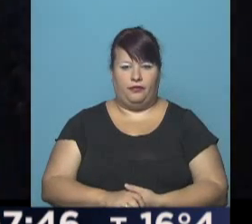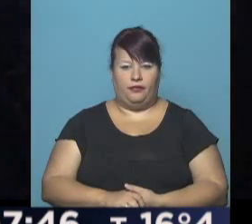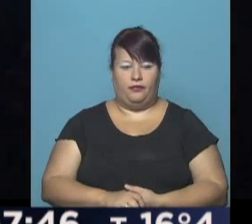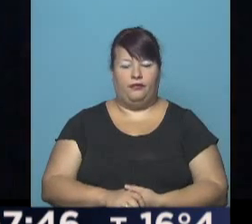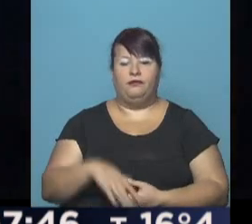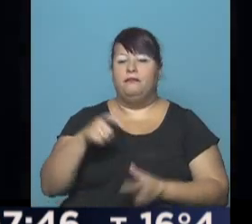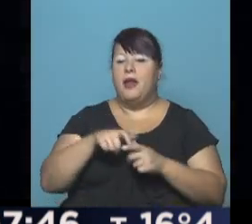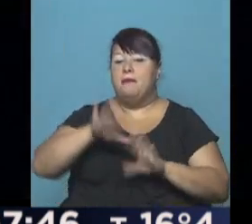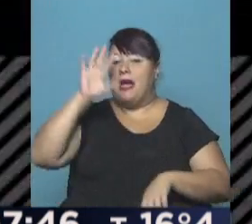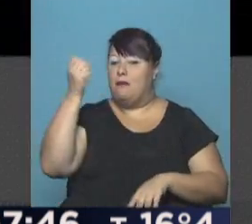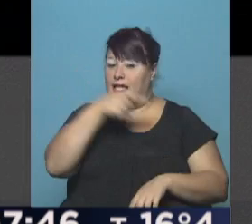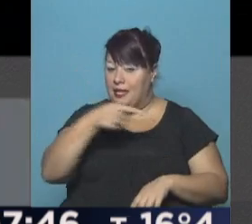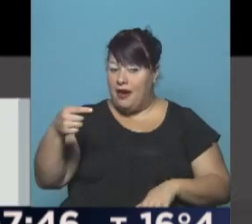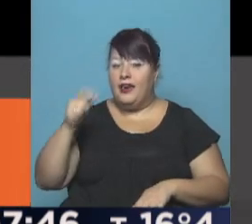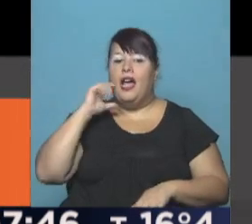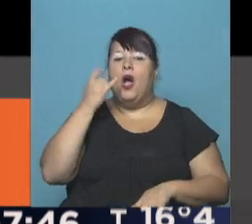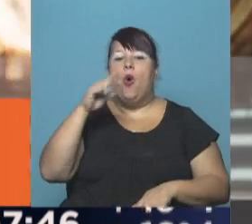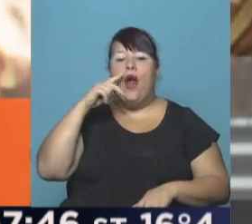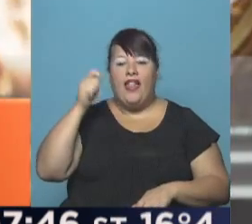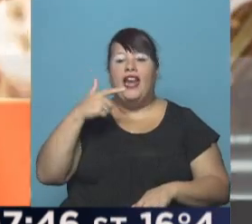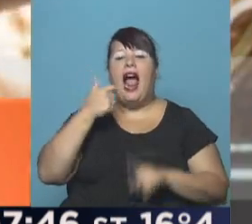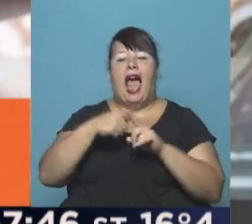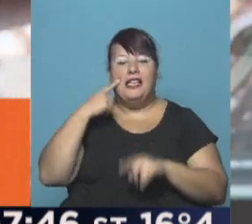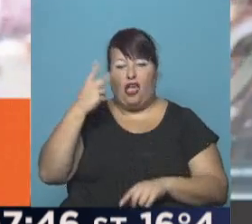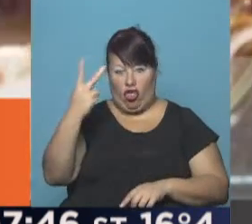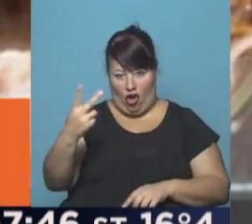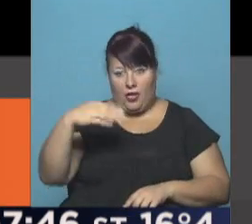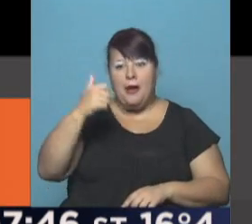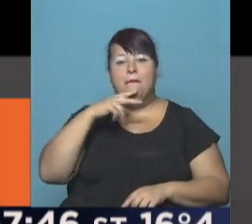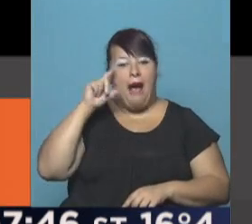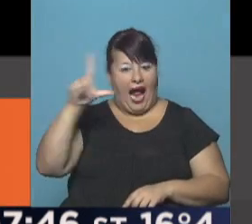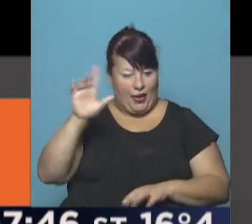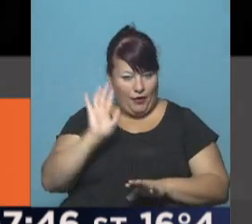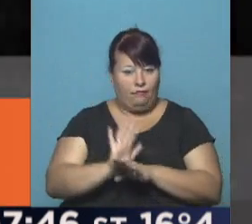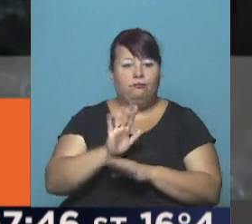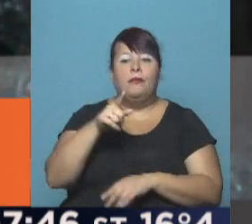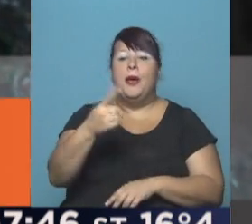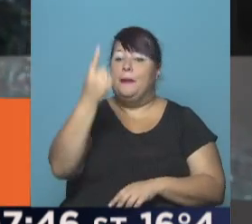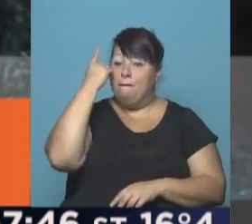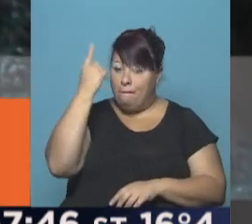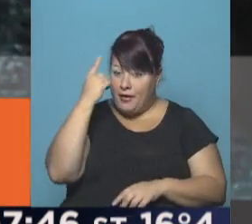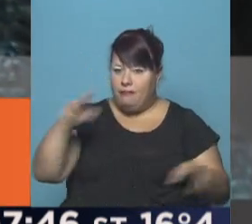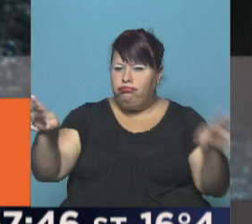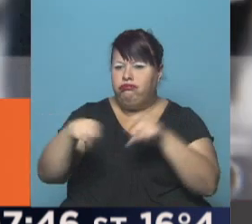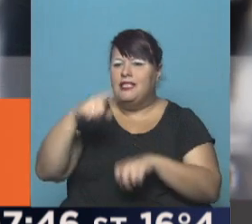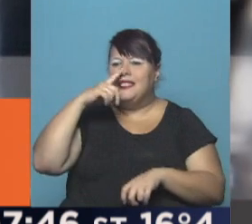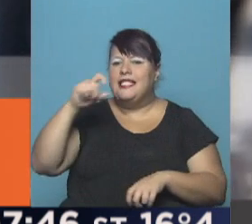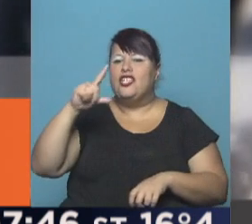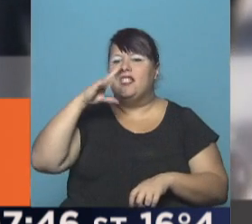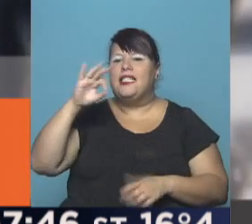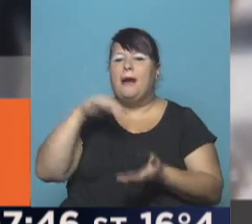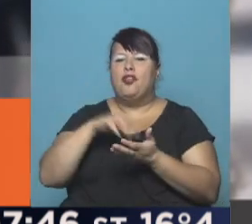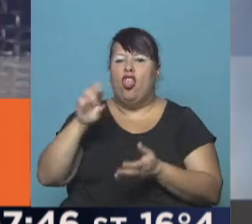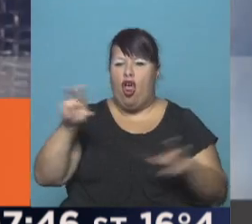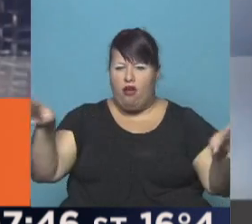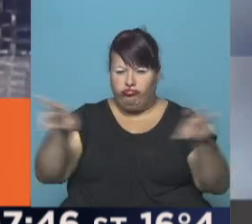El gran estreno de la semana es Guardianes de la Galaxia 2, Marvel al ataque. Recordemos que la primera recaudó más de 770 millones